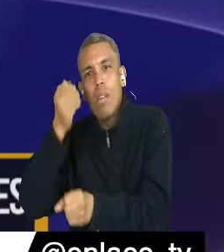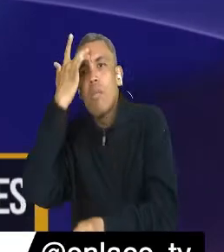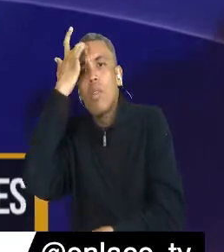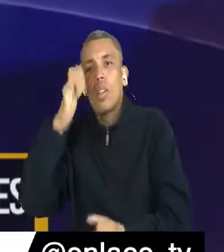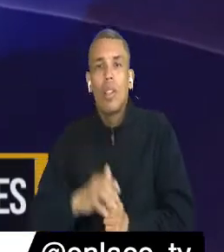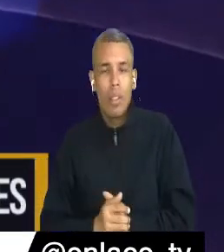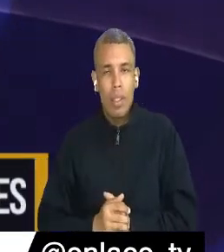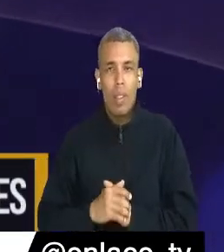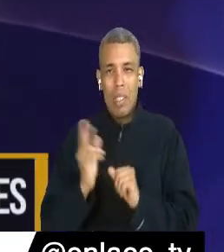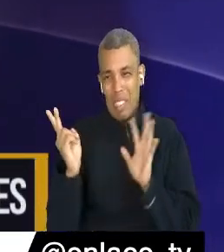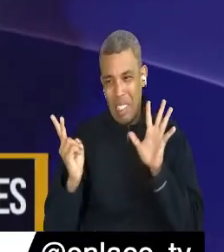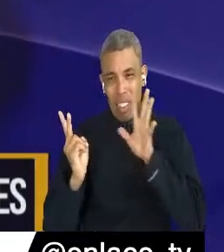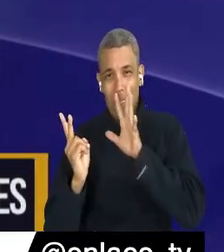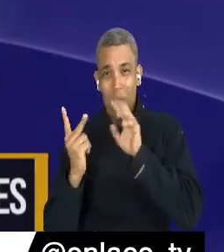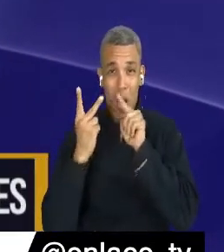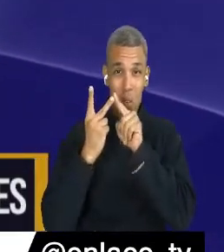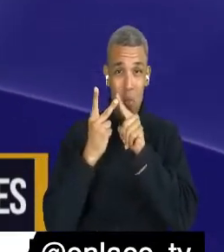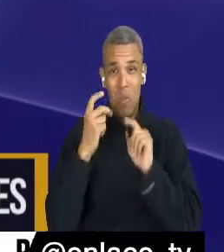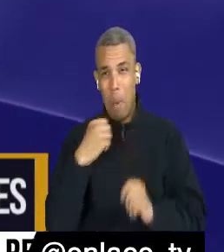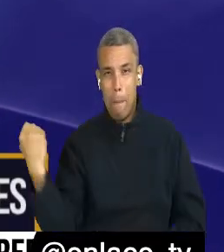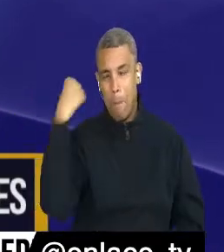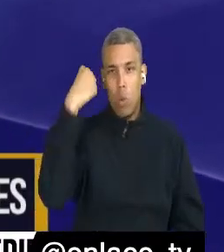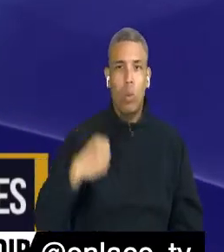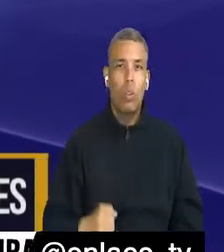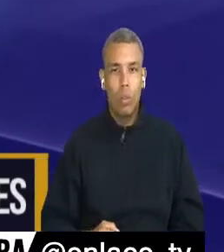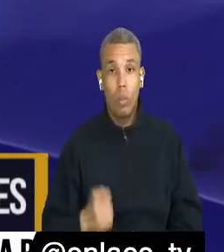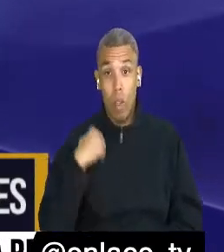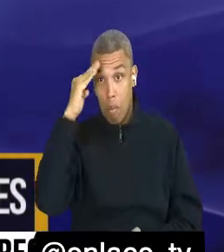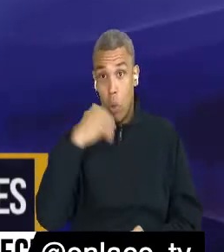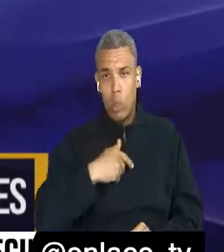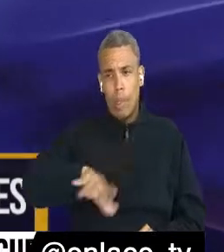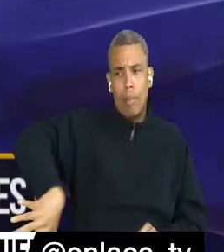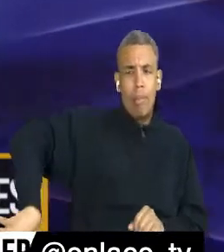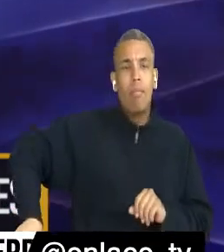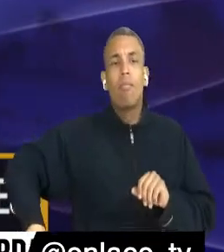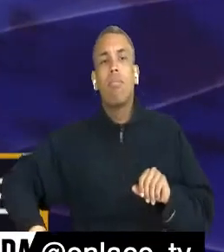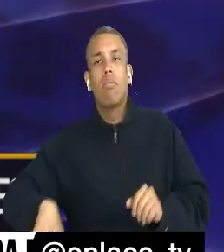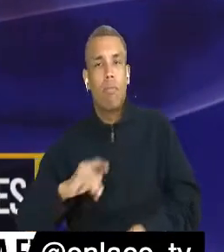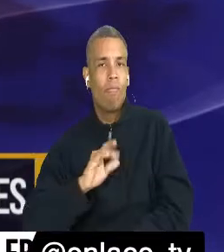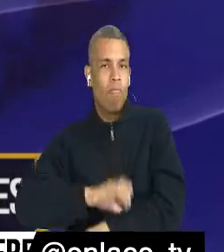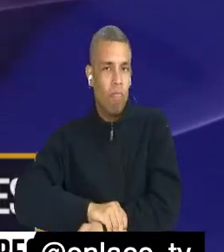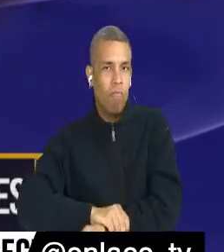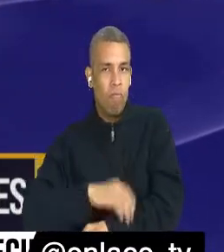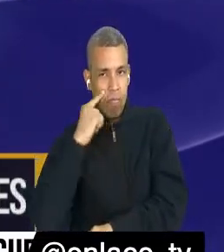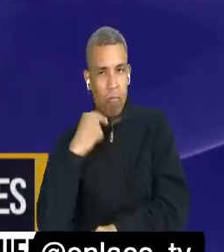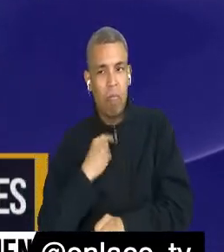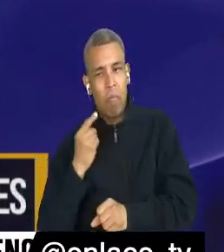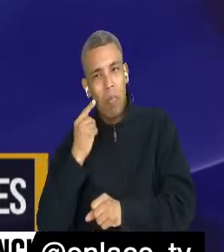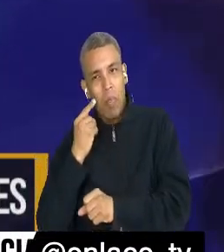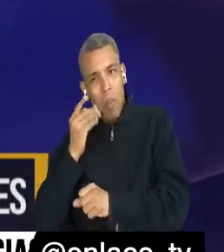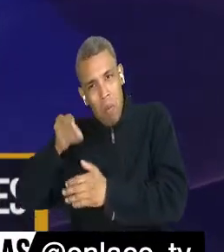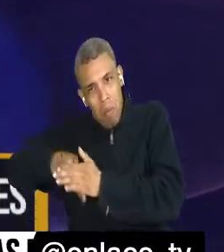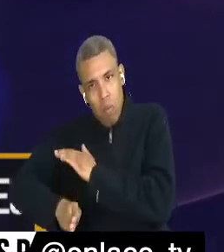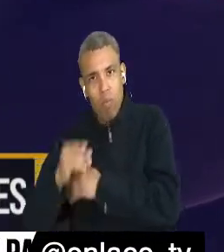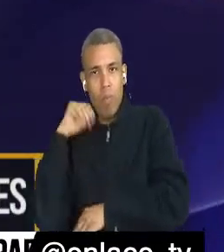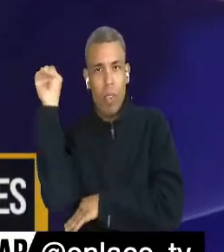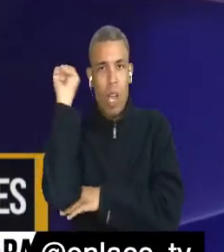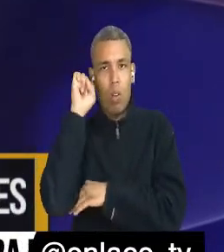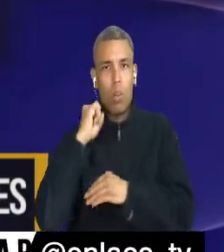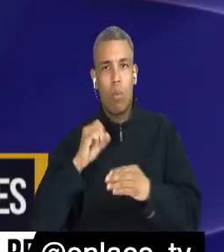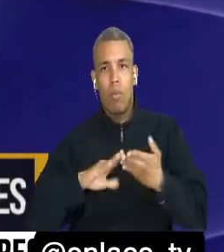uno de los implicados del hecho en el rostro. La policía intervino y los esposó en una de sus patrullas mientras la comunidad enardecida